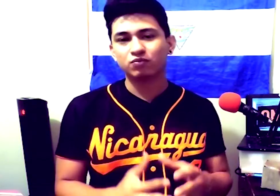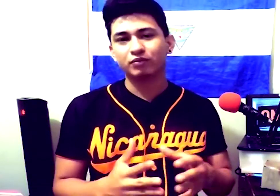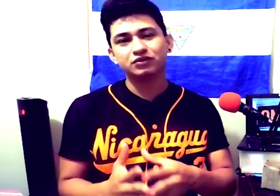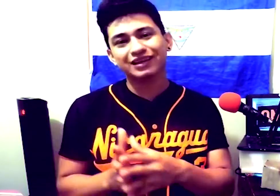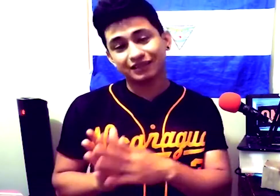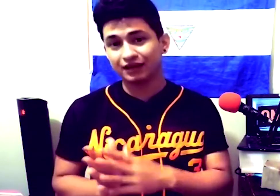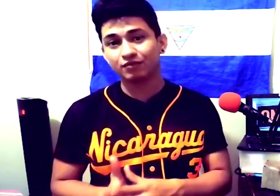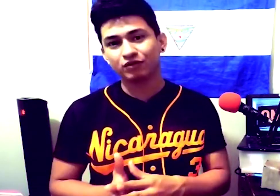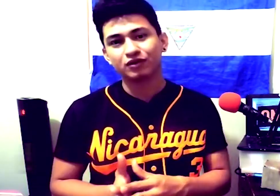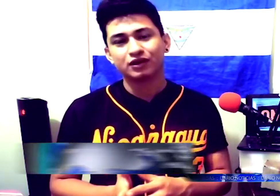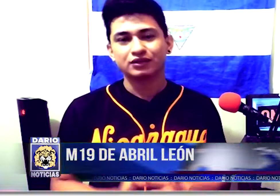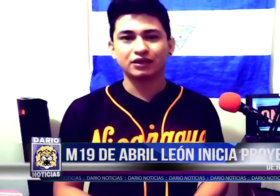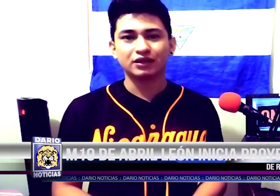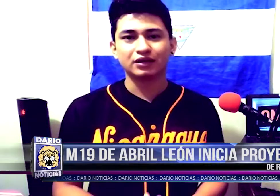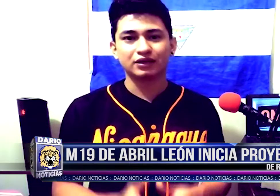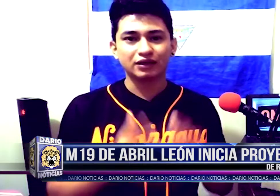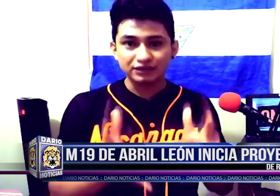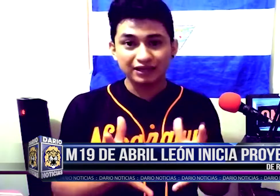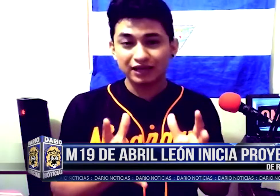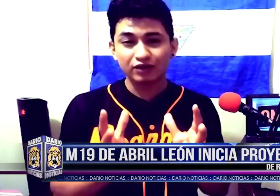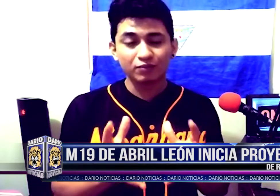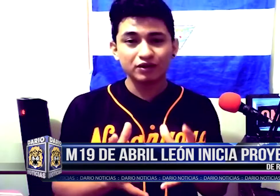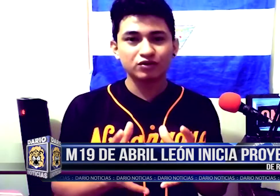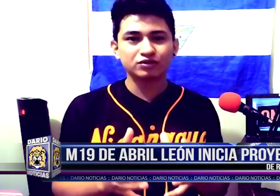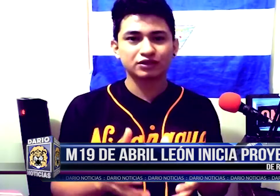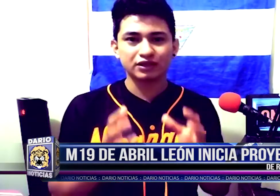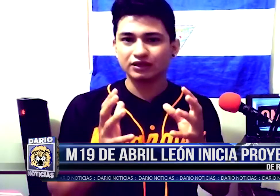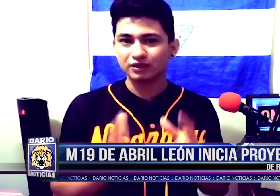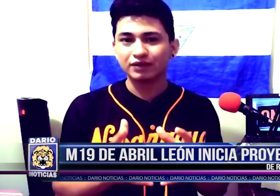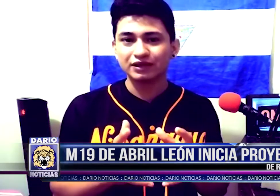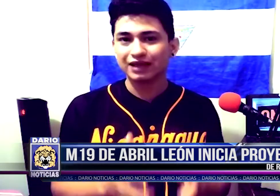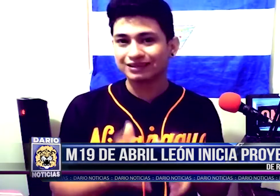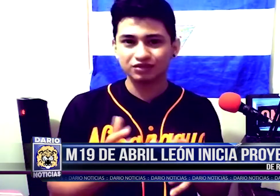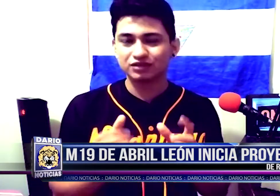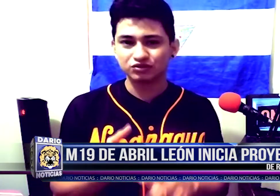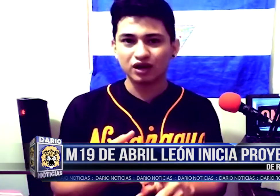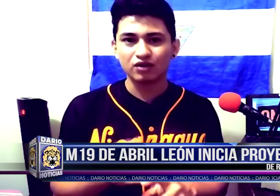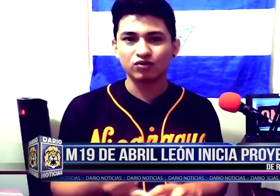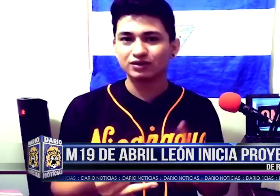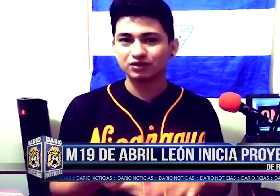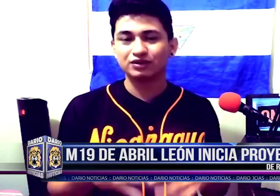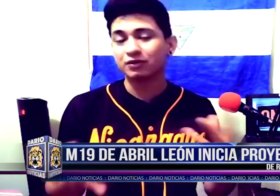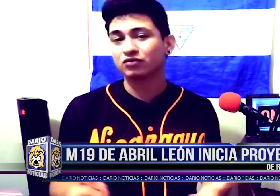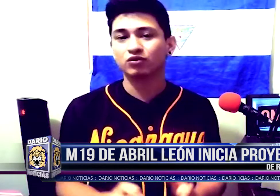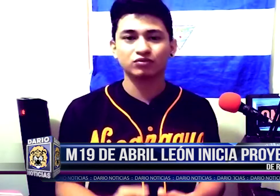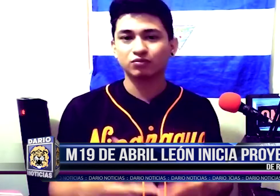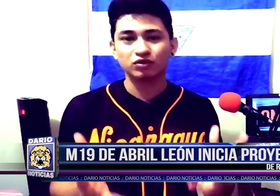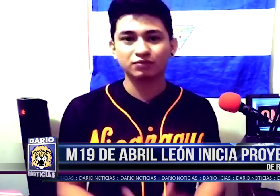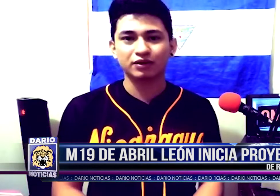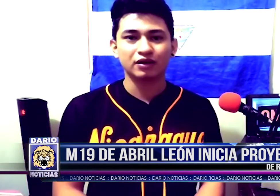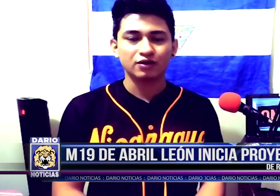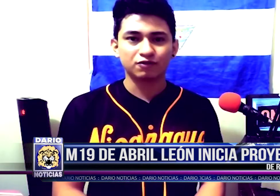todo el compromiso que tenemos de que ya que los medios independientes han sido censurados o han sido intimidados